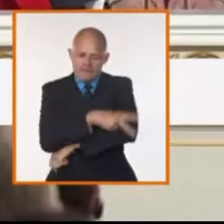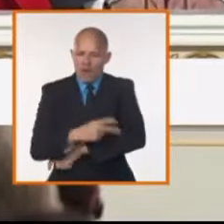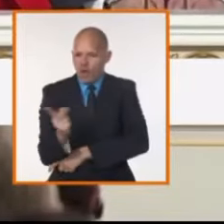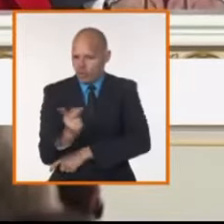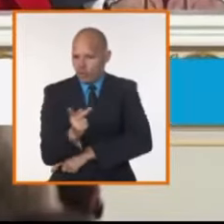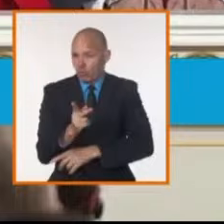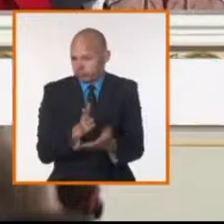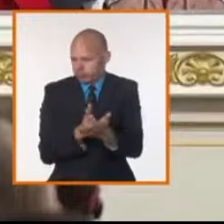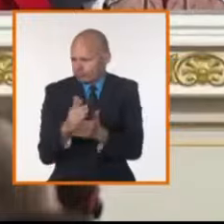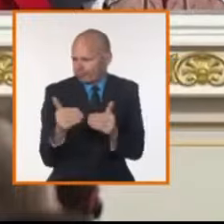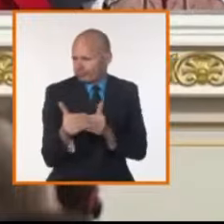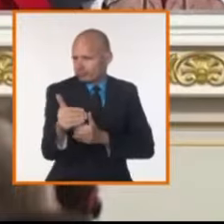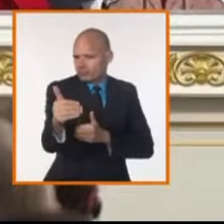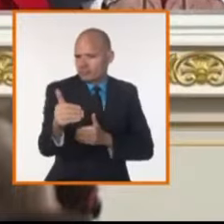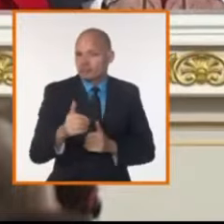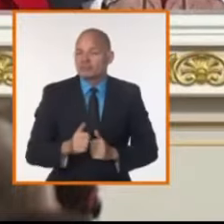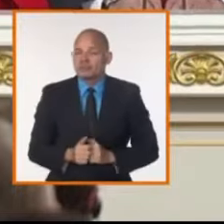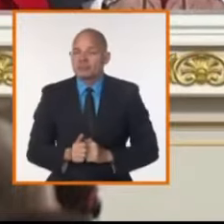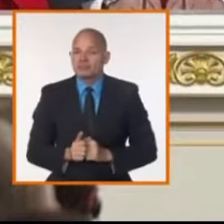largo